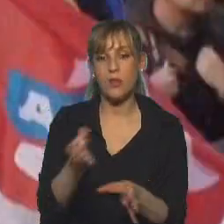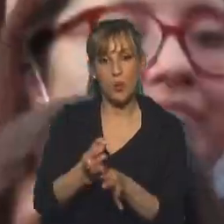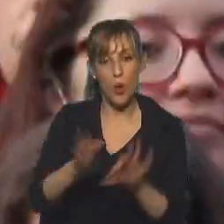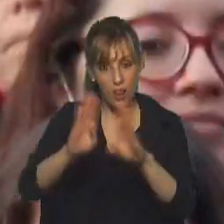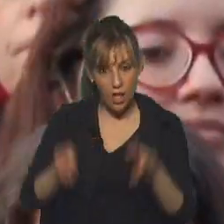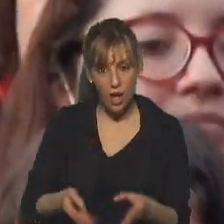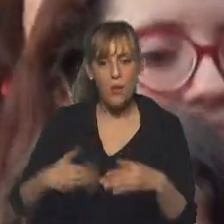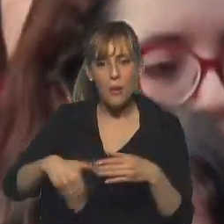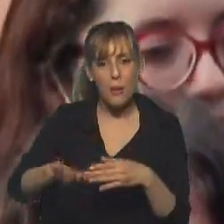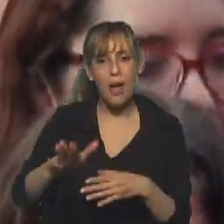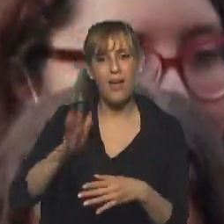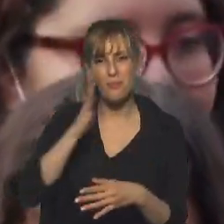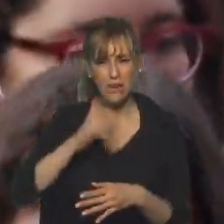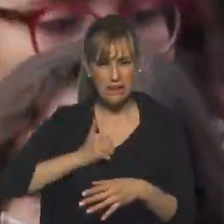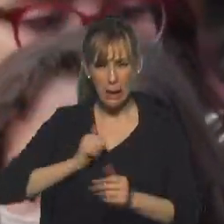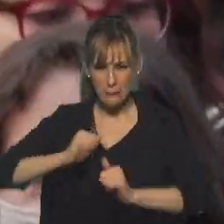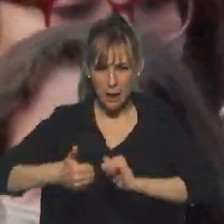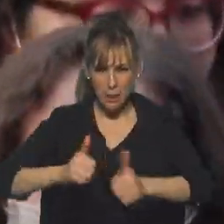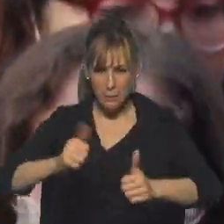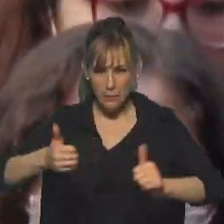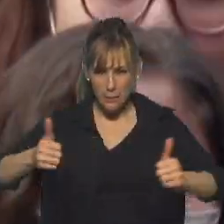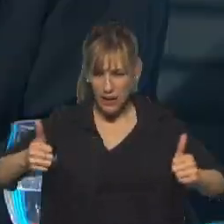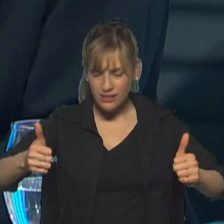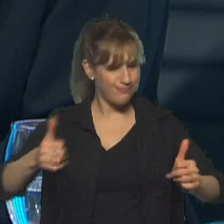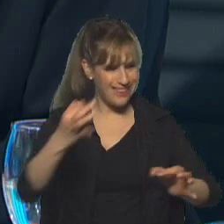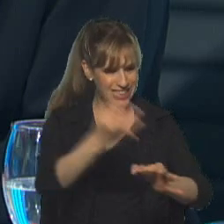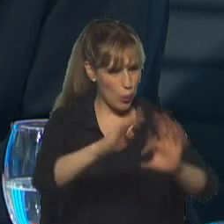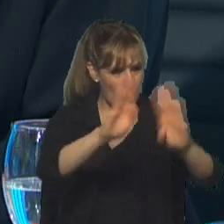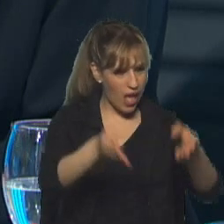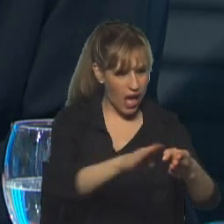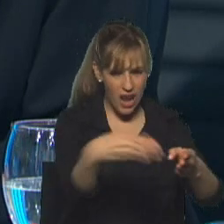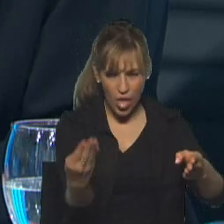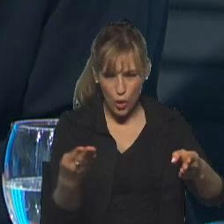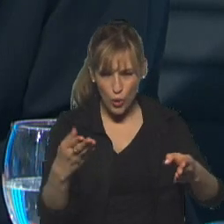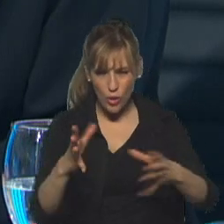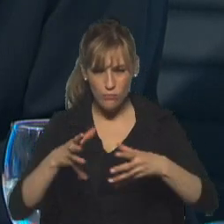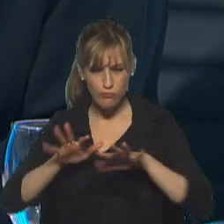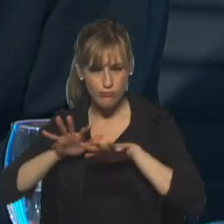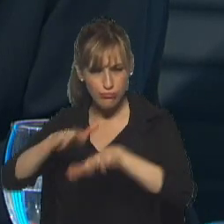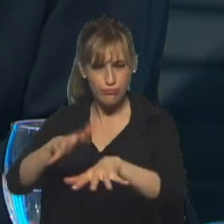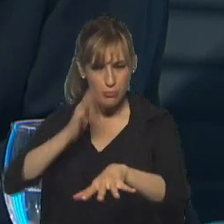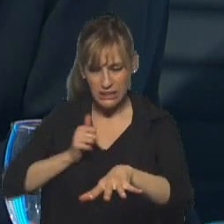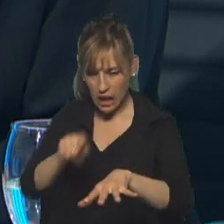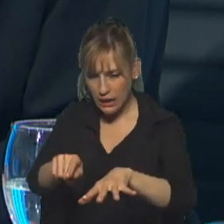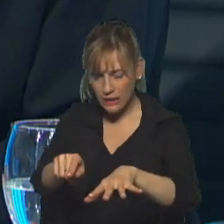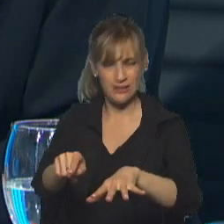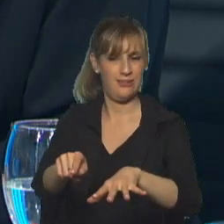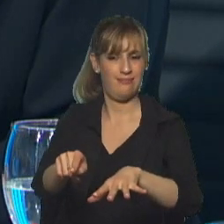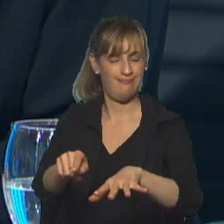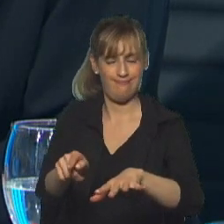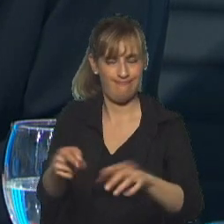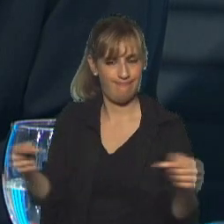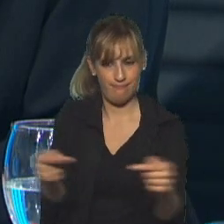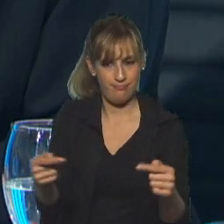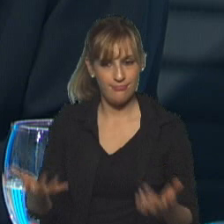militares al lado de una escuela. Entonces uno dice, mira, la verdad que esto es sumamente conflictivo porque se hace cargo de este discurso que está inventado